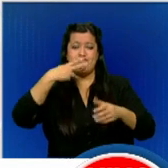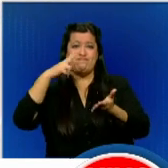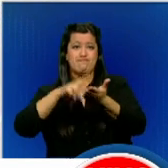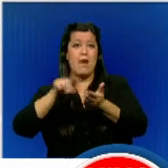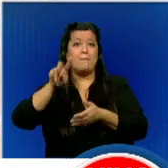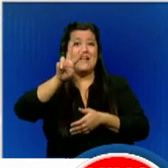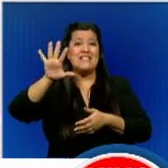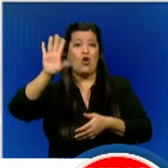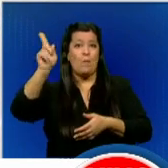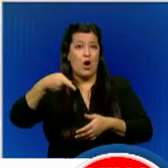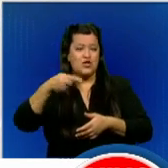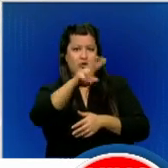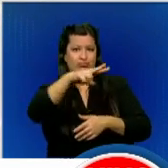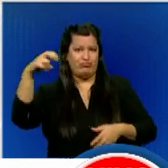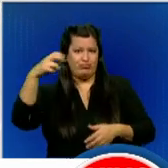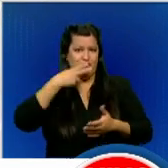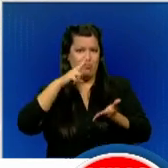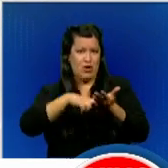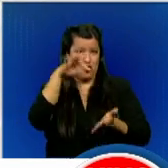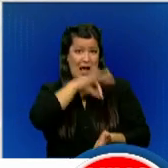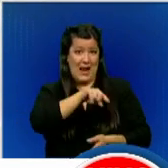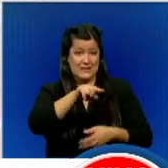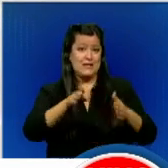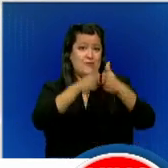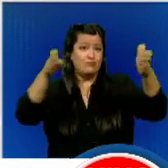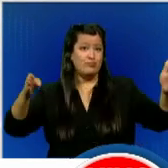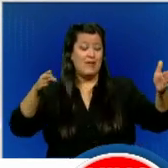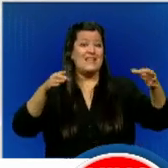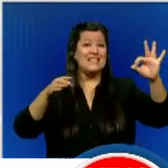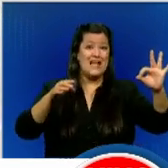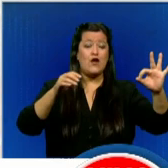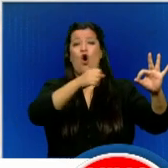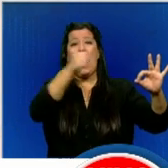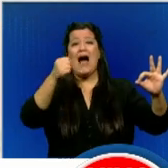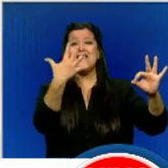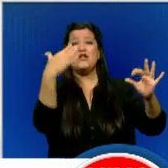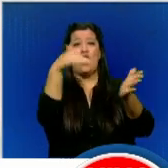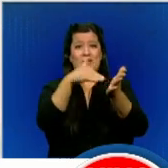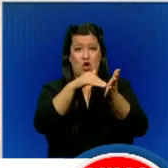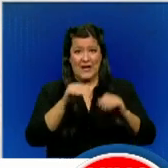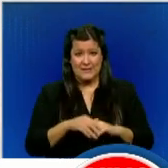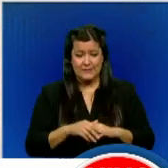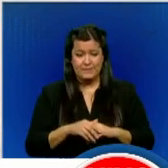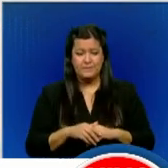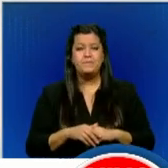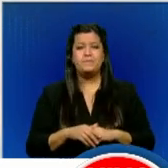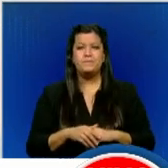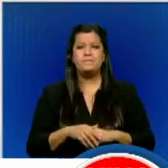25% esto implicaría lisa y llanamente en la